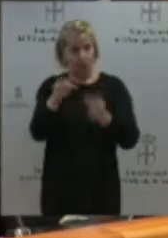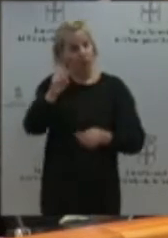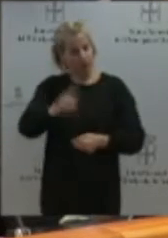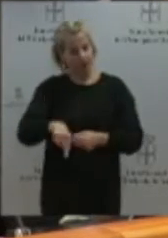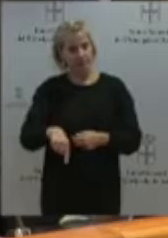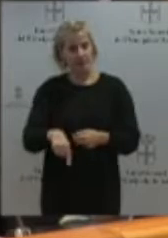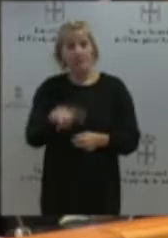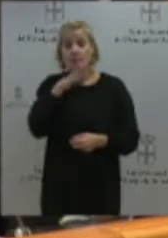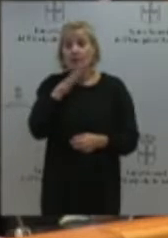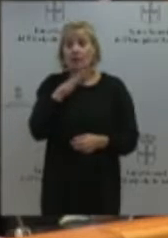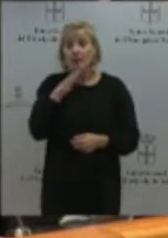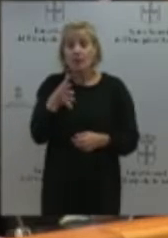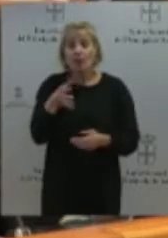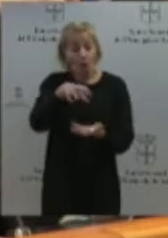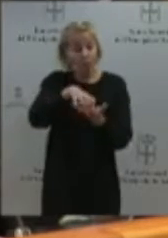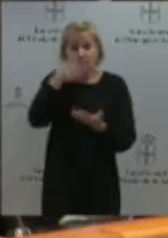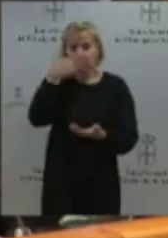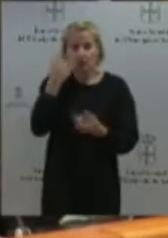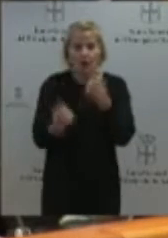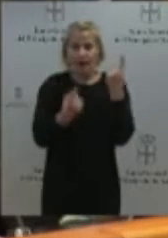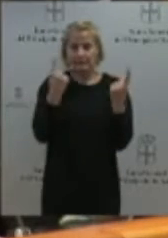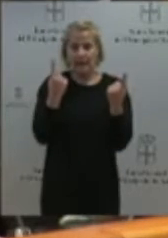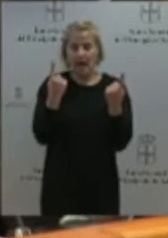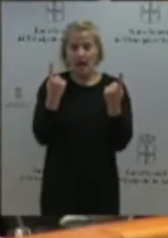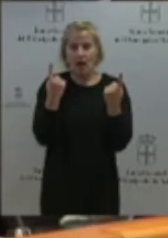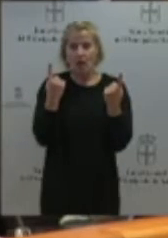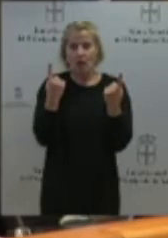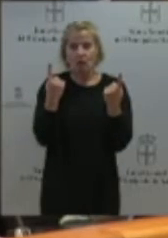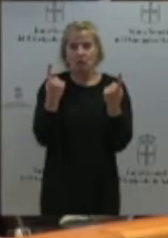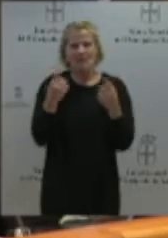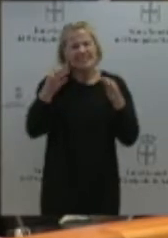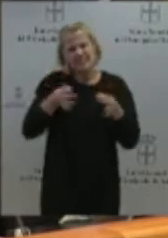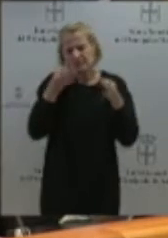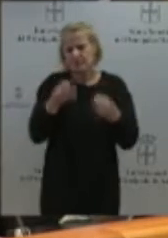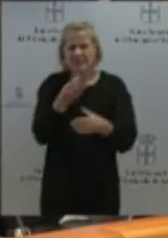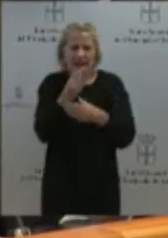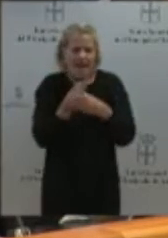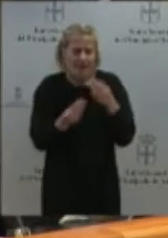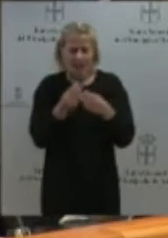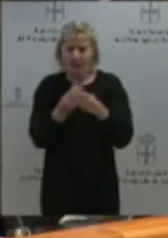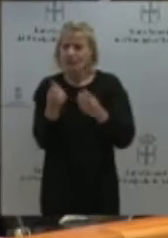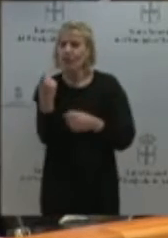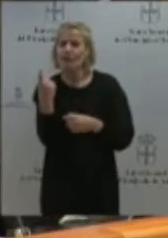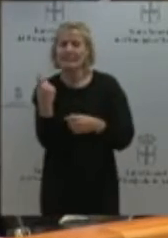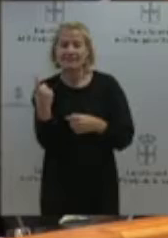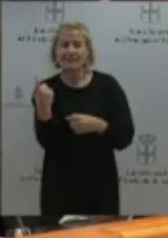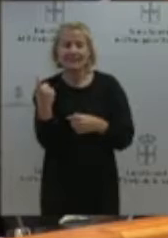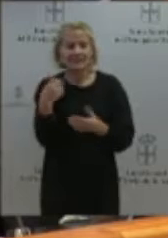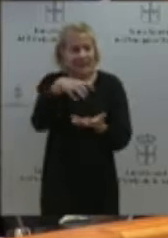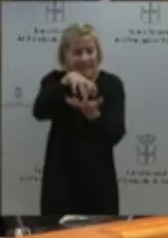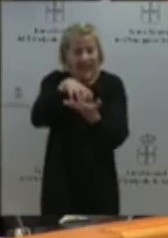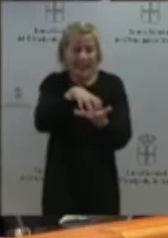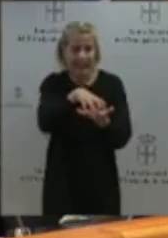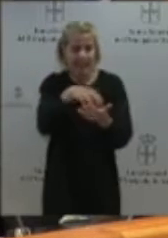los ayuntamientos, pero que sistemáticamente tengan falta de medios para las infraestructuras, que se arregle la incorporación del profesorado. No puede ser que un día antes no sepan